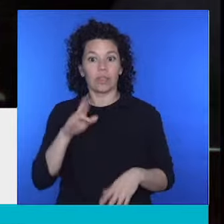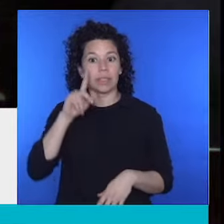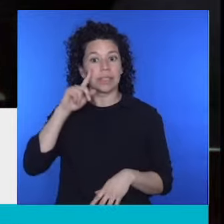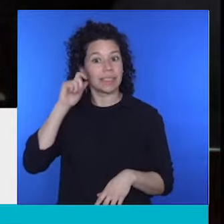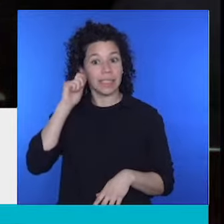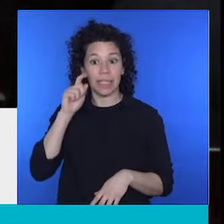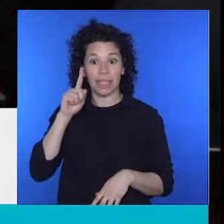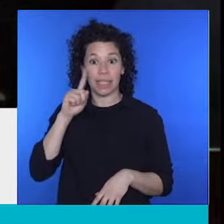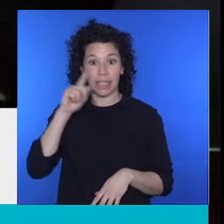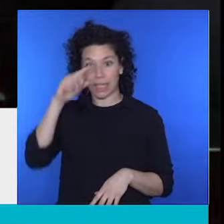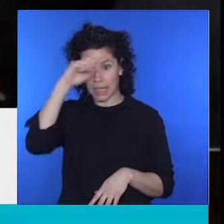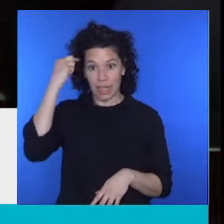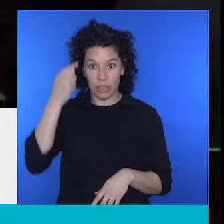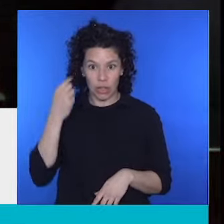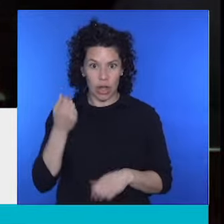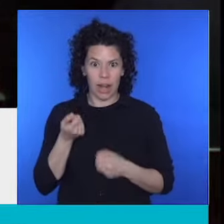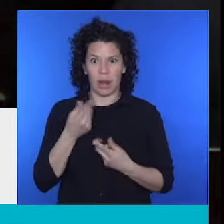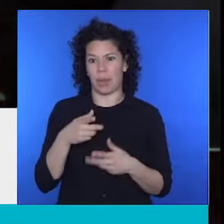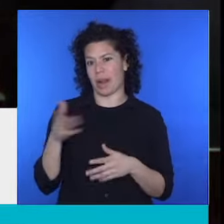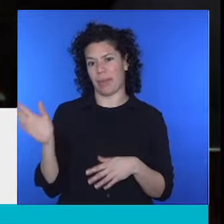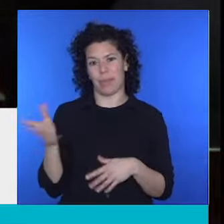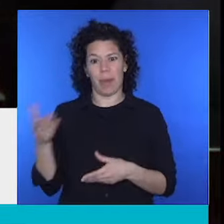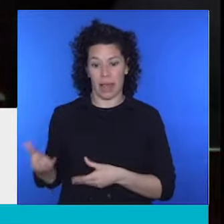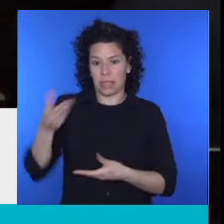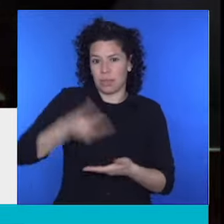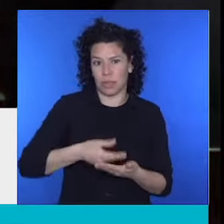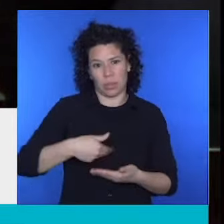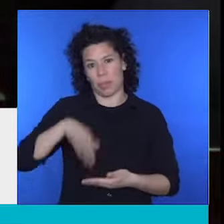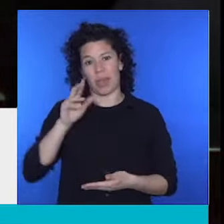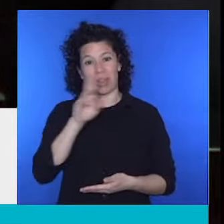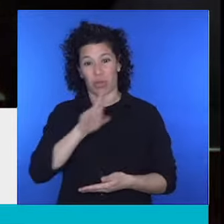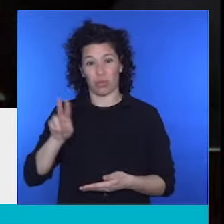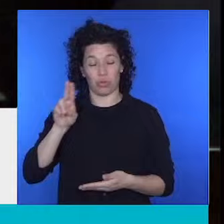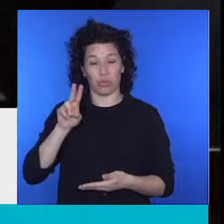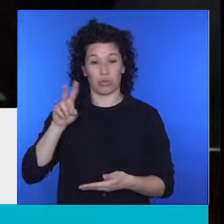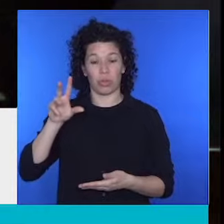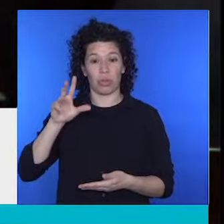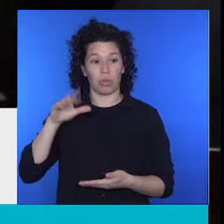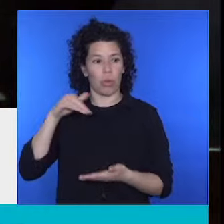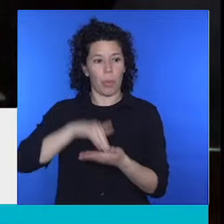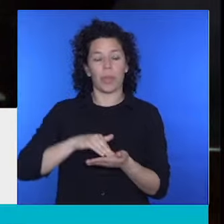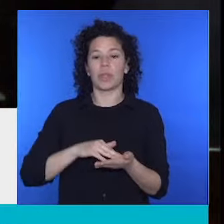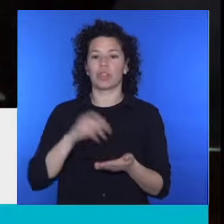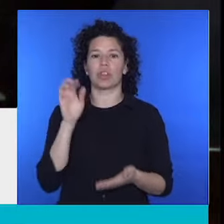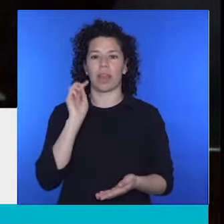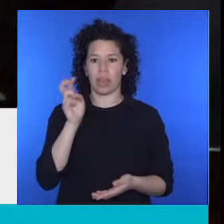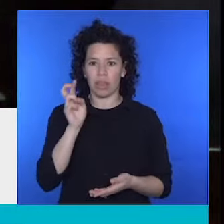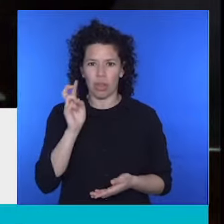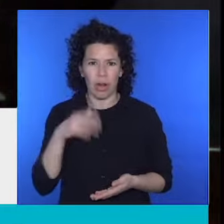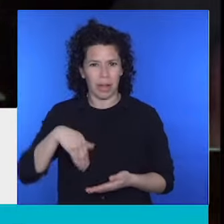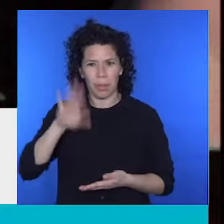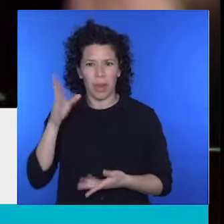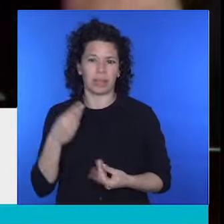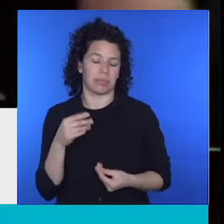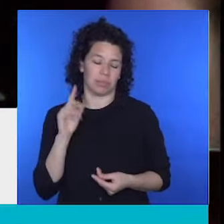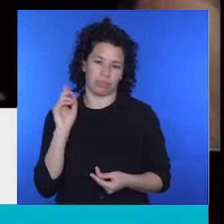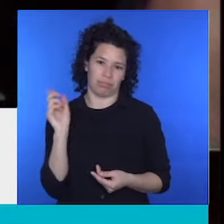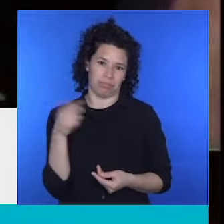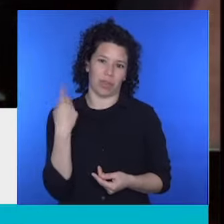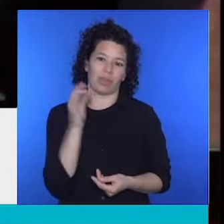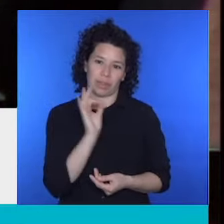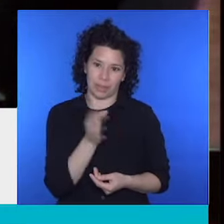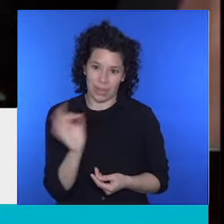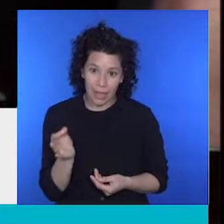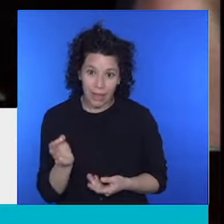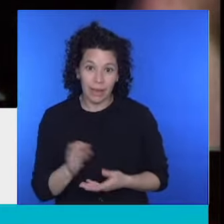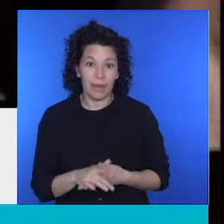nacional para las inversiones de más de 200 millones de dólares beneficios de todo tipo No ya lo sabemos el la